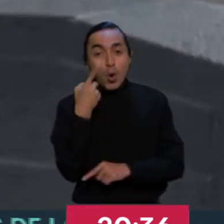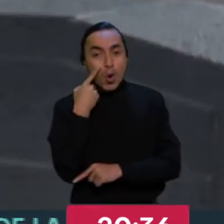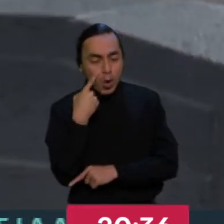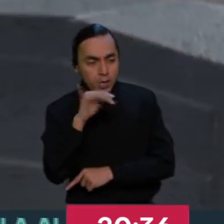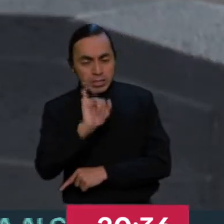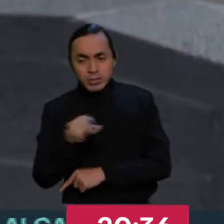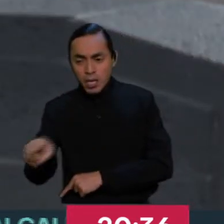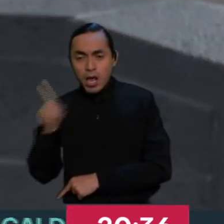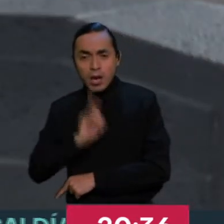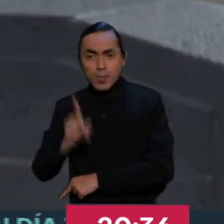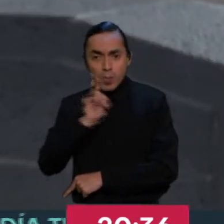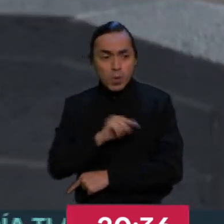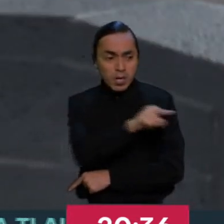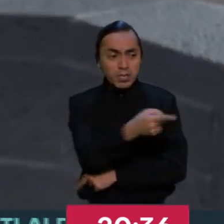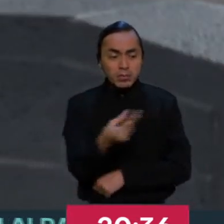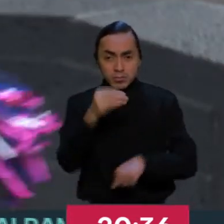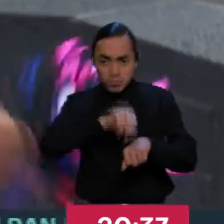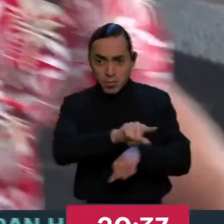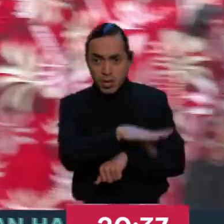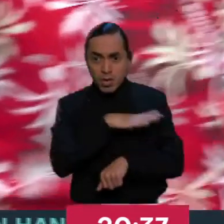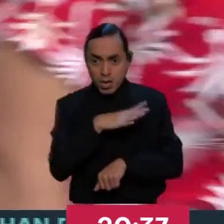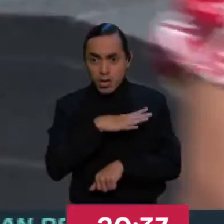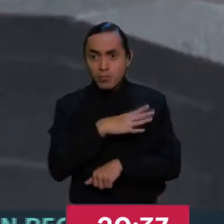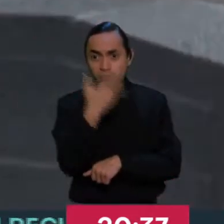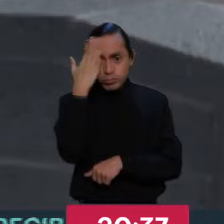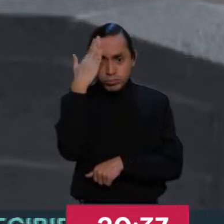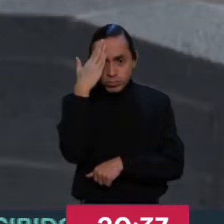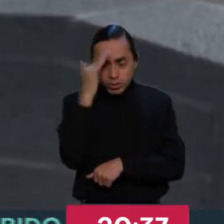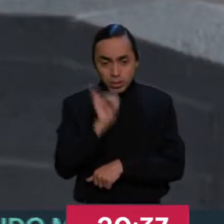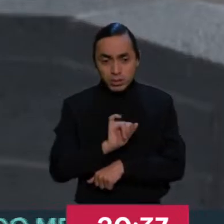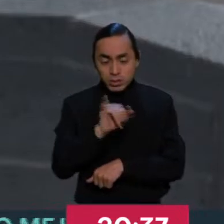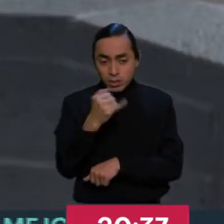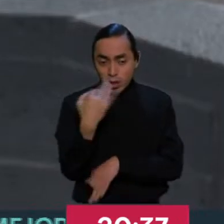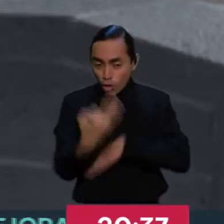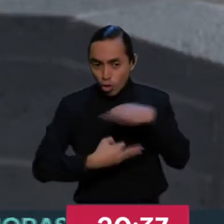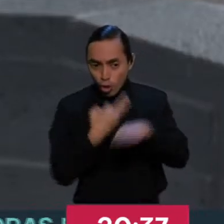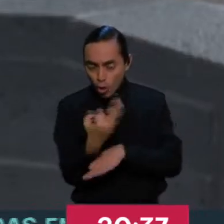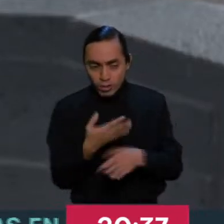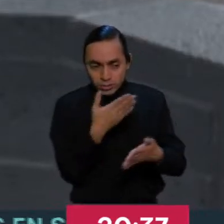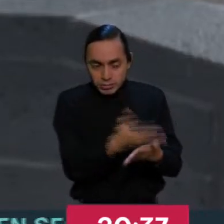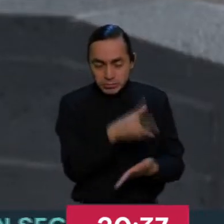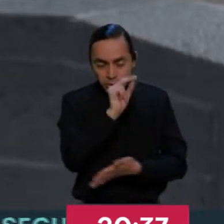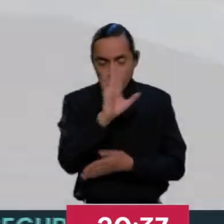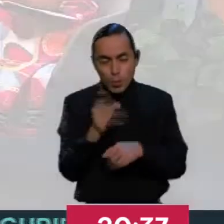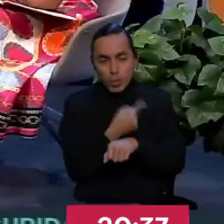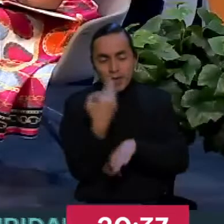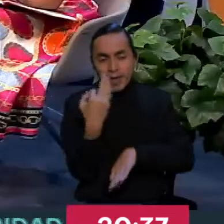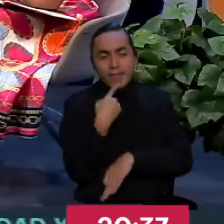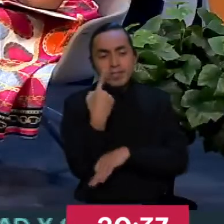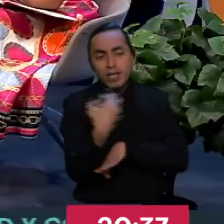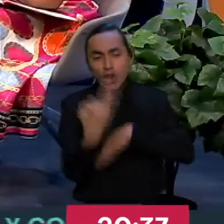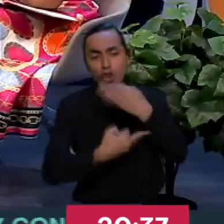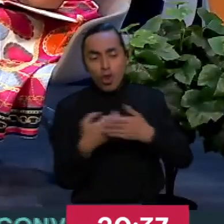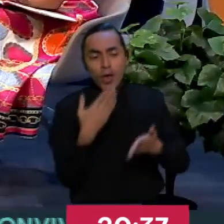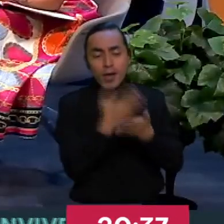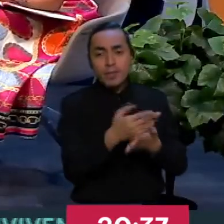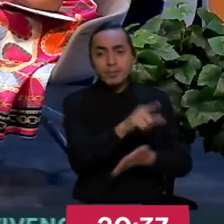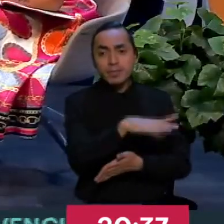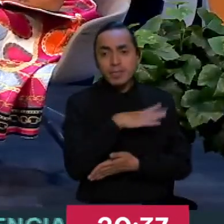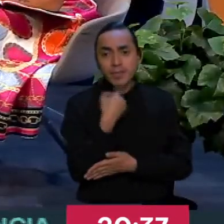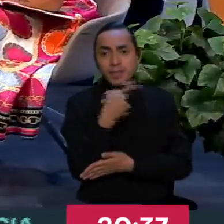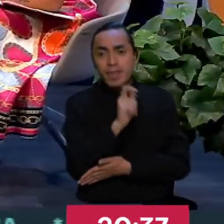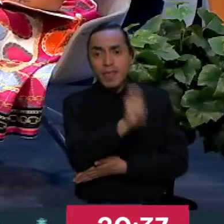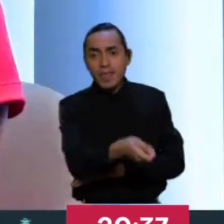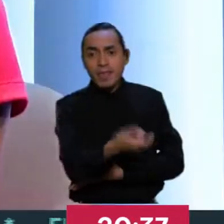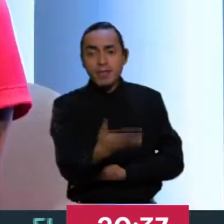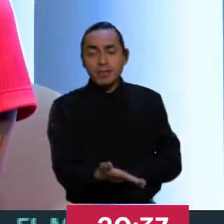estas mujeres están ahí, ¿no? Y que yo diría no llegamos todas, porque decir que llegamos todos sería justamente decir que